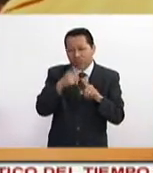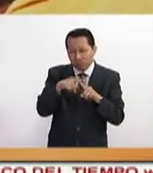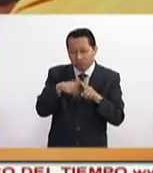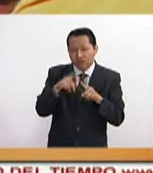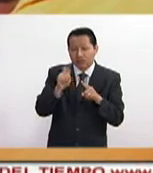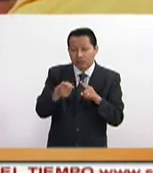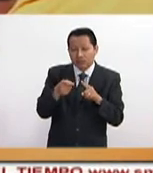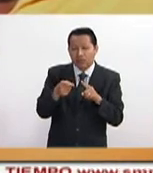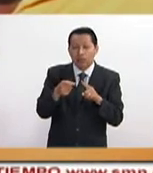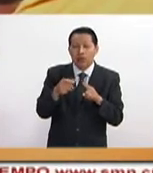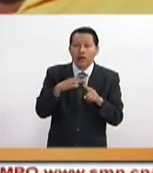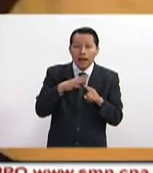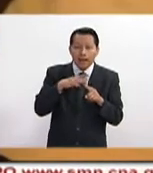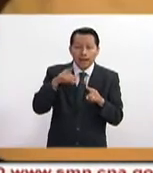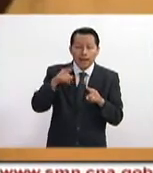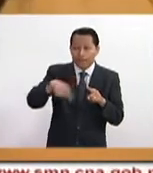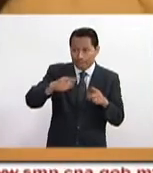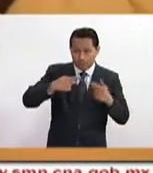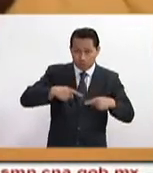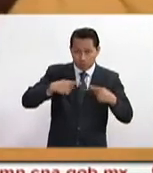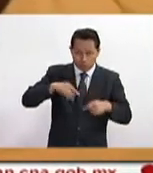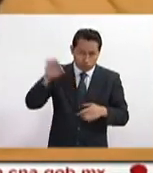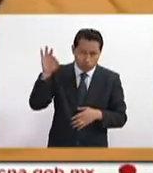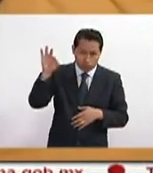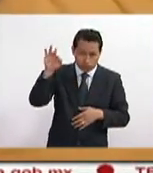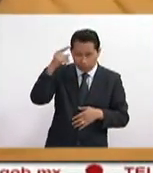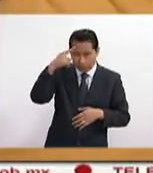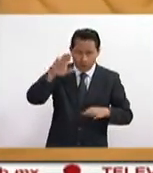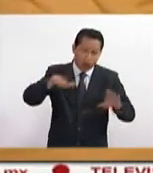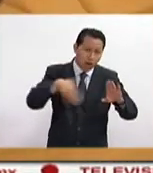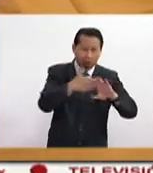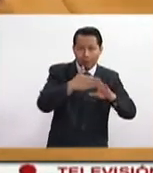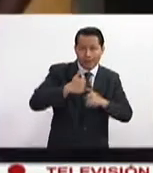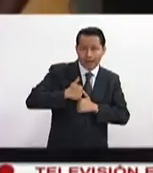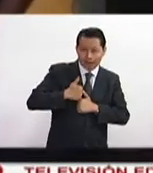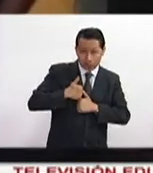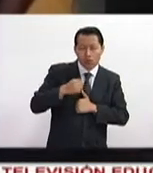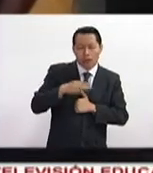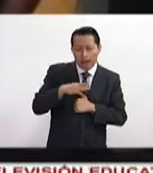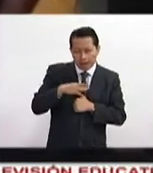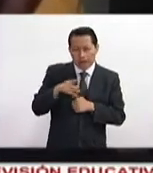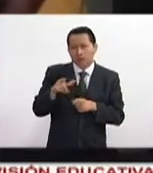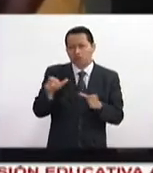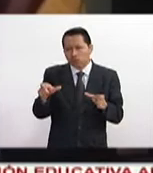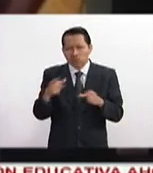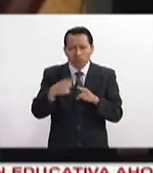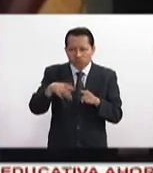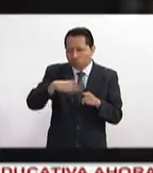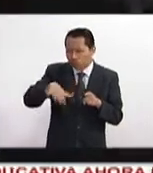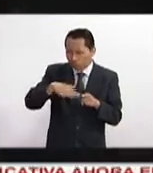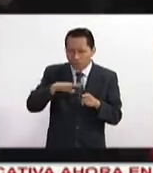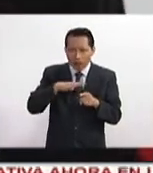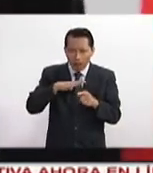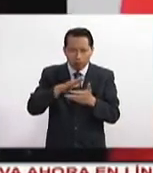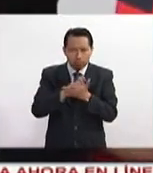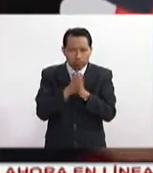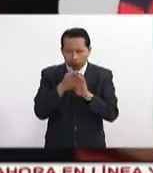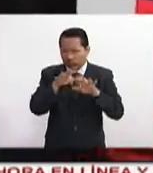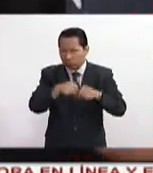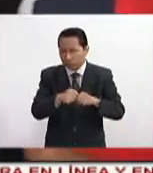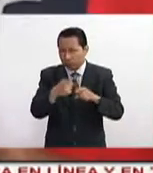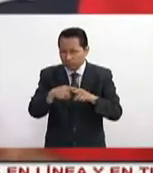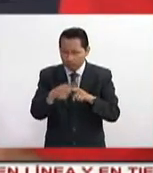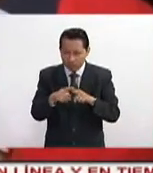incitar a la población a agredir a elementos del ejército después de un operativo en el que detuvieron a presuntos integrantes del crimen organizado.